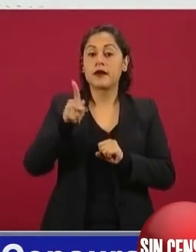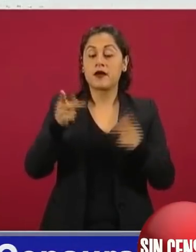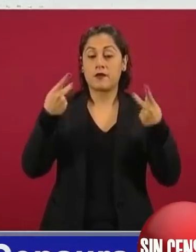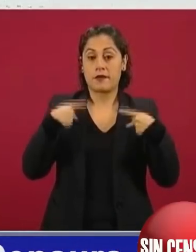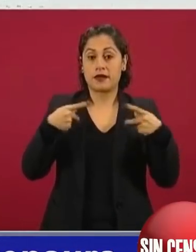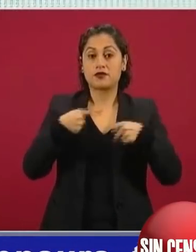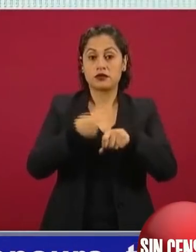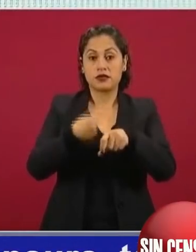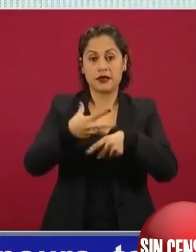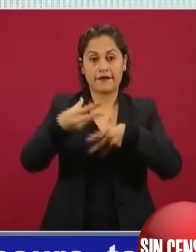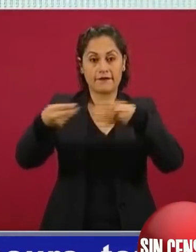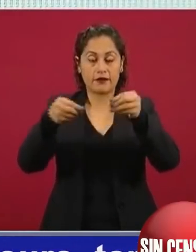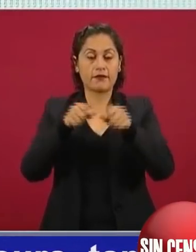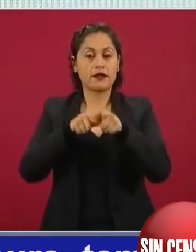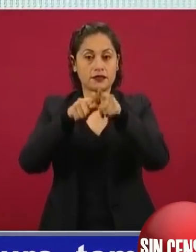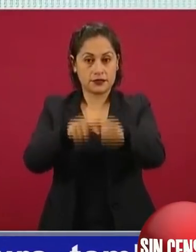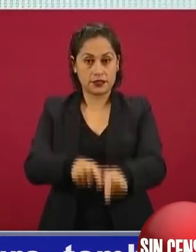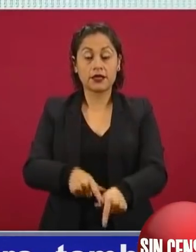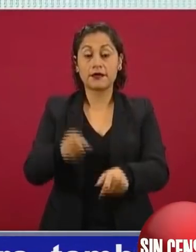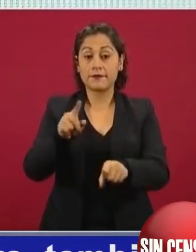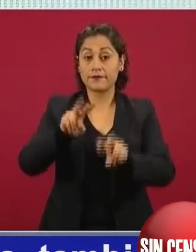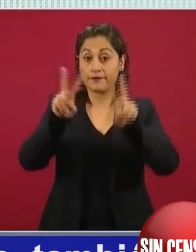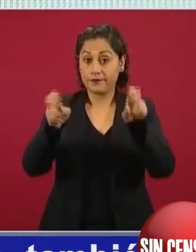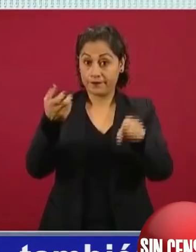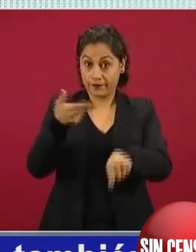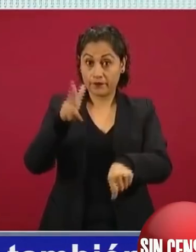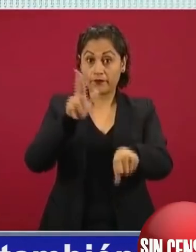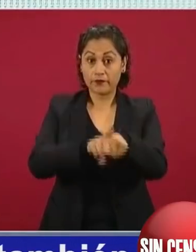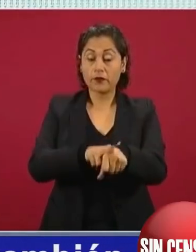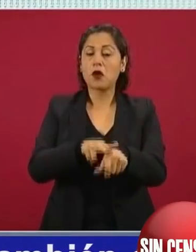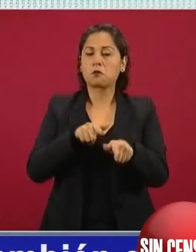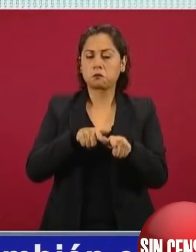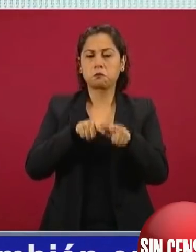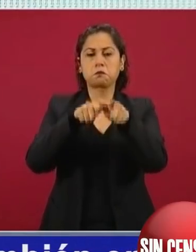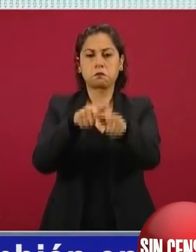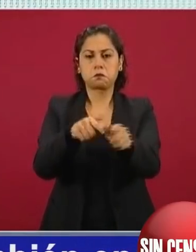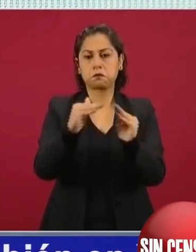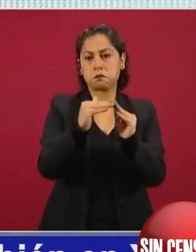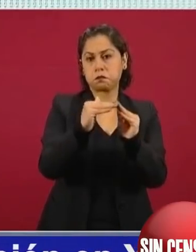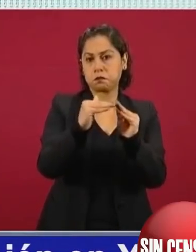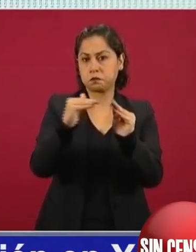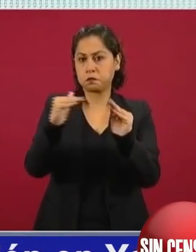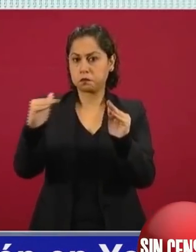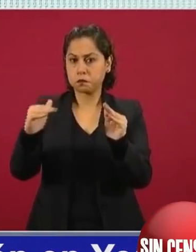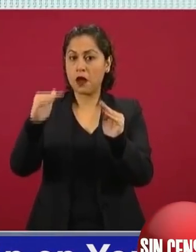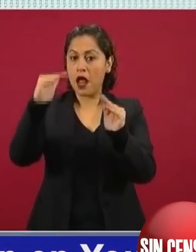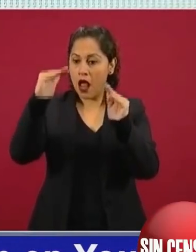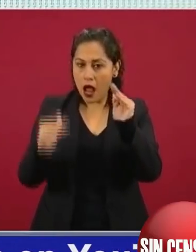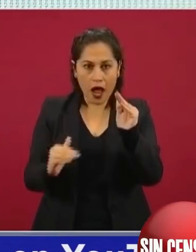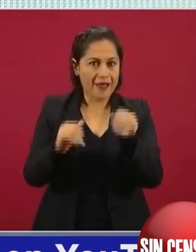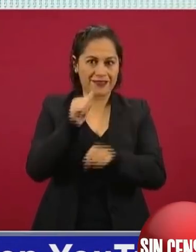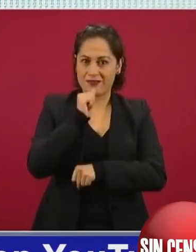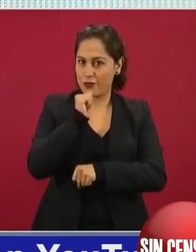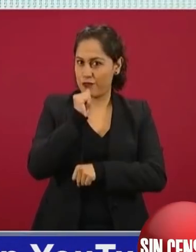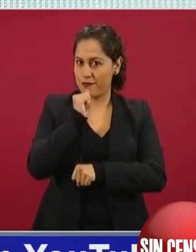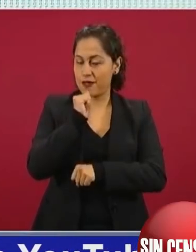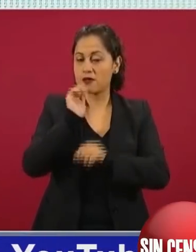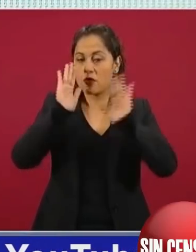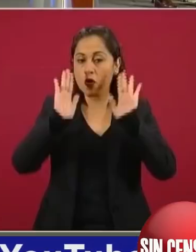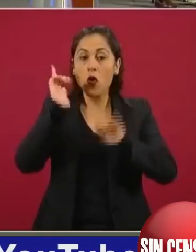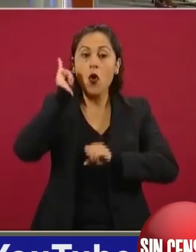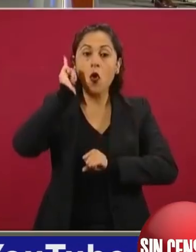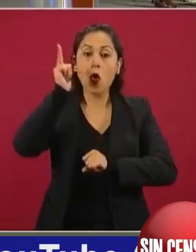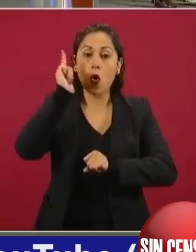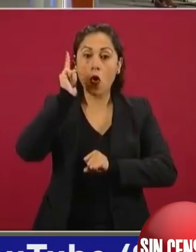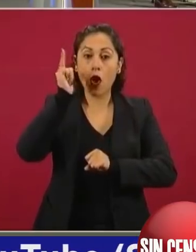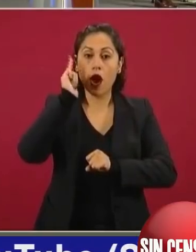horizontal en esa meseta. La siguiente. Y la hospitalización está estable, todavía no entra a una fase de descenso, esperamos que lo empiece a hacer